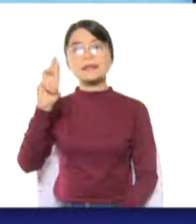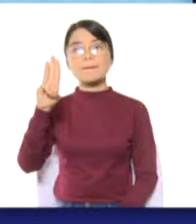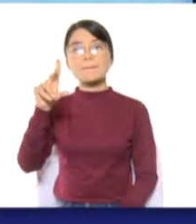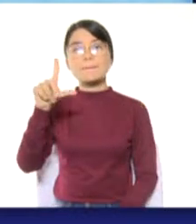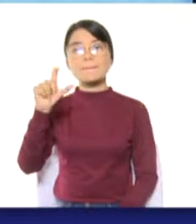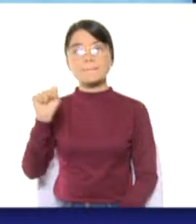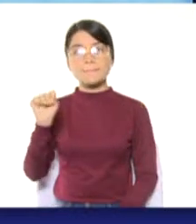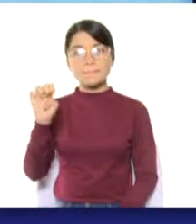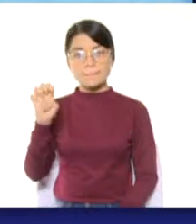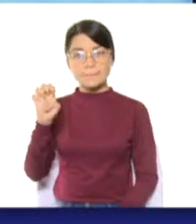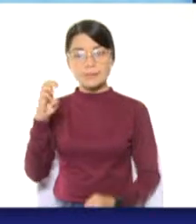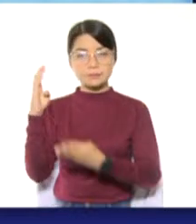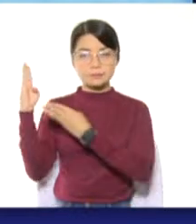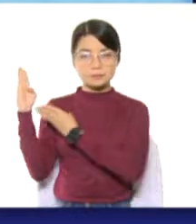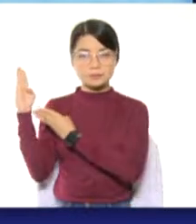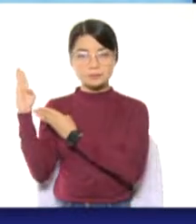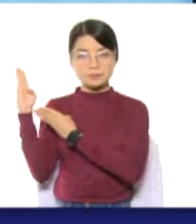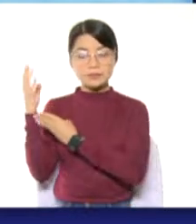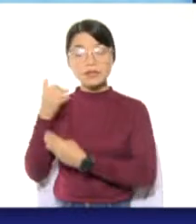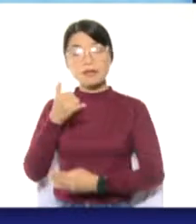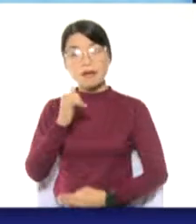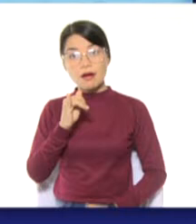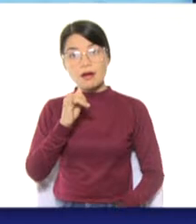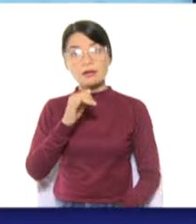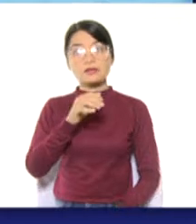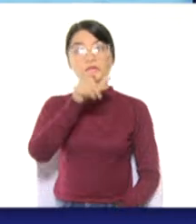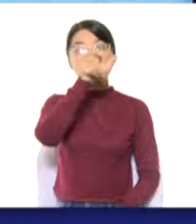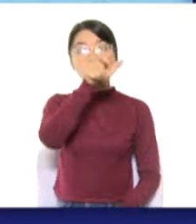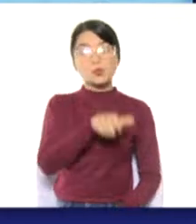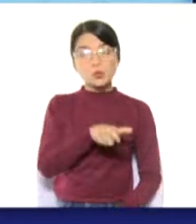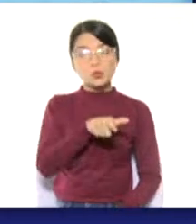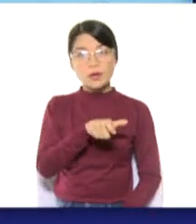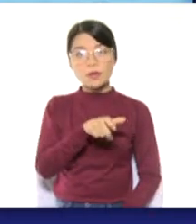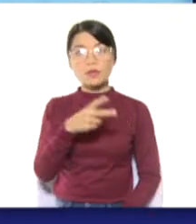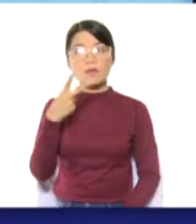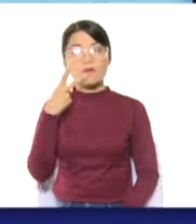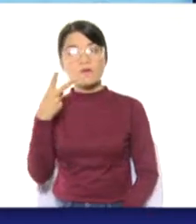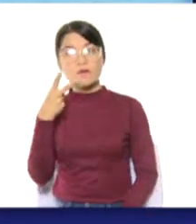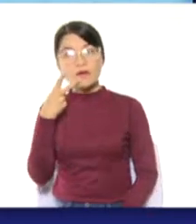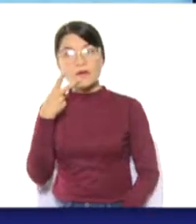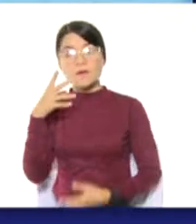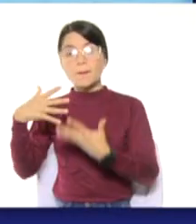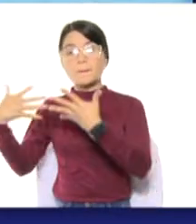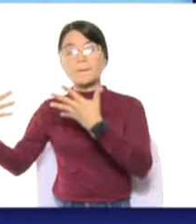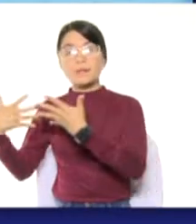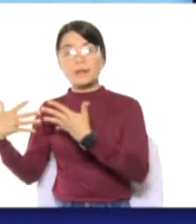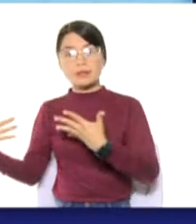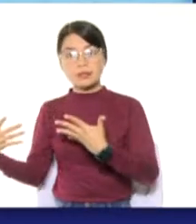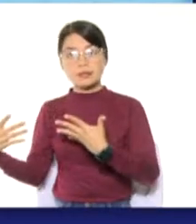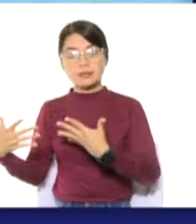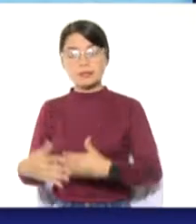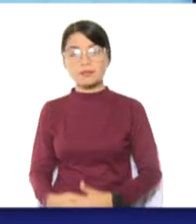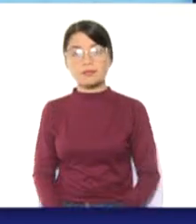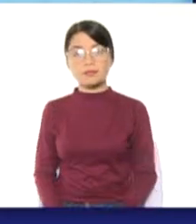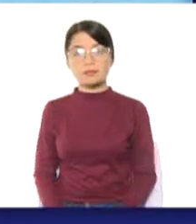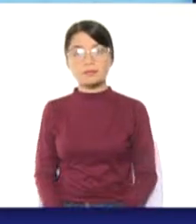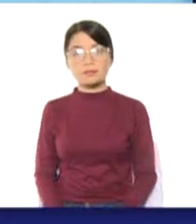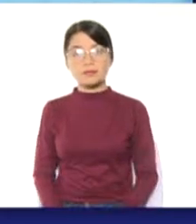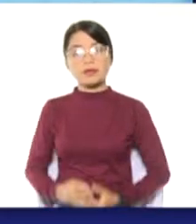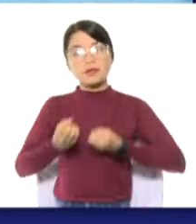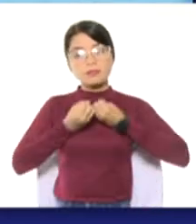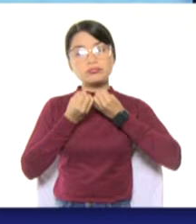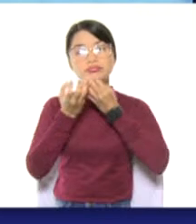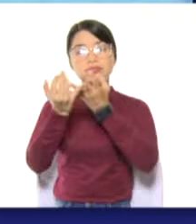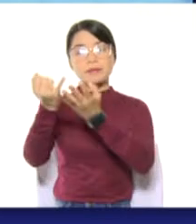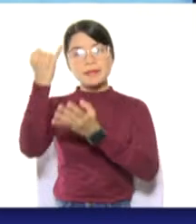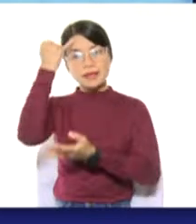un sujeto y por un predicado, pero es independiente y pretende transmitir una idea o lo que significa de